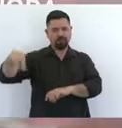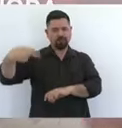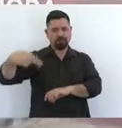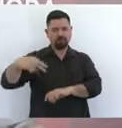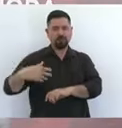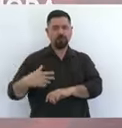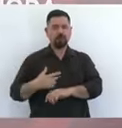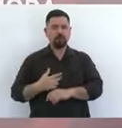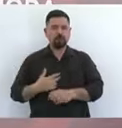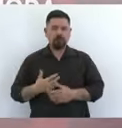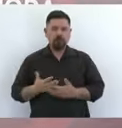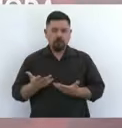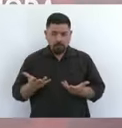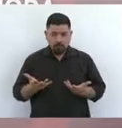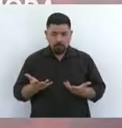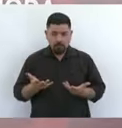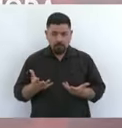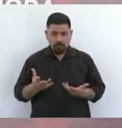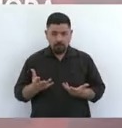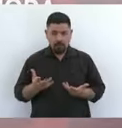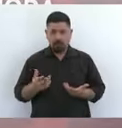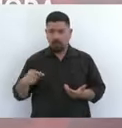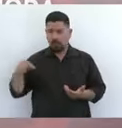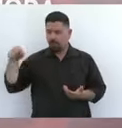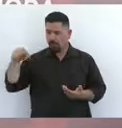No nos dejarían hablar aquí.